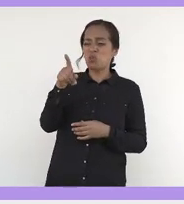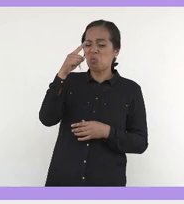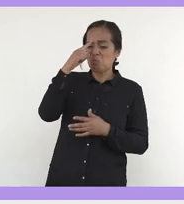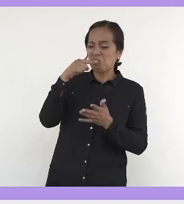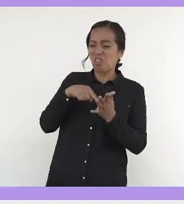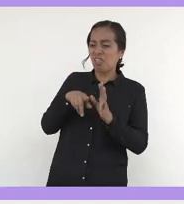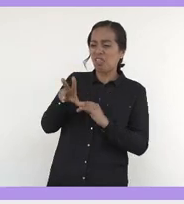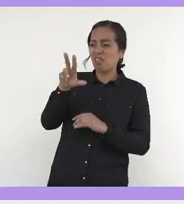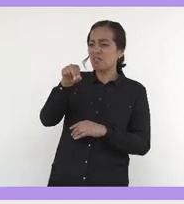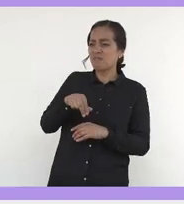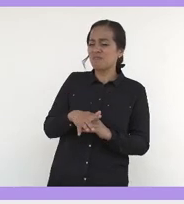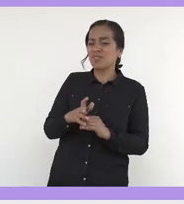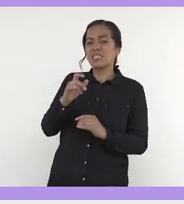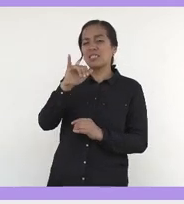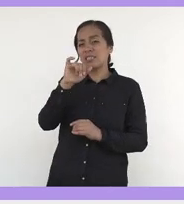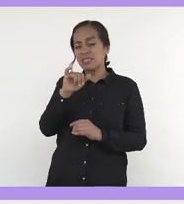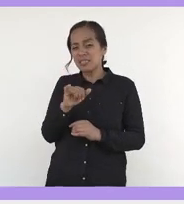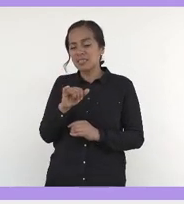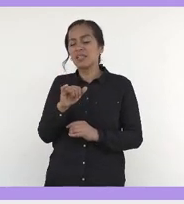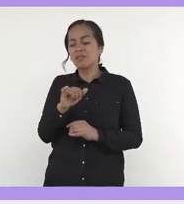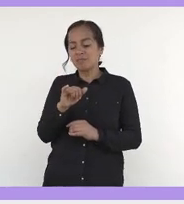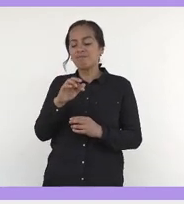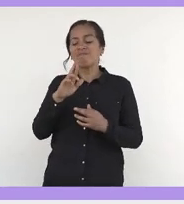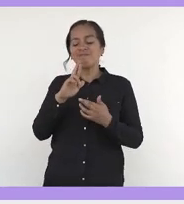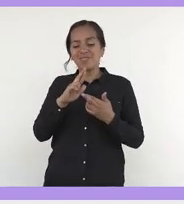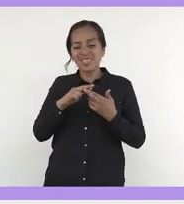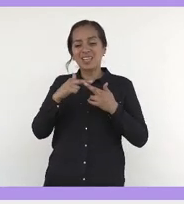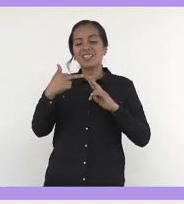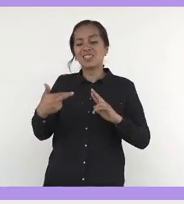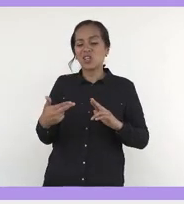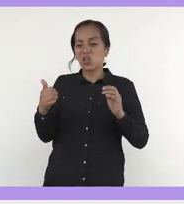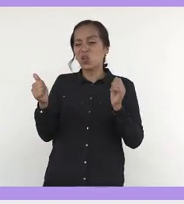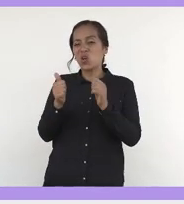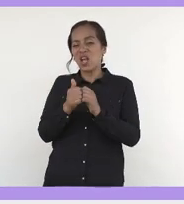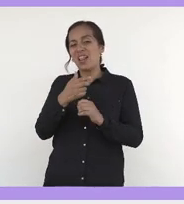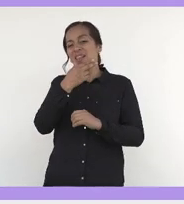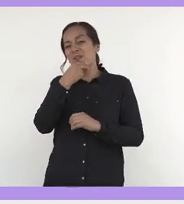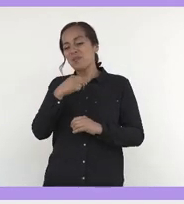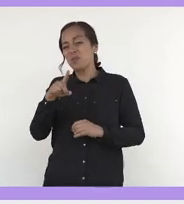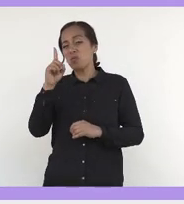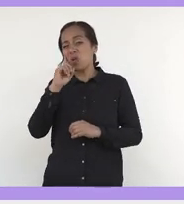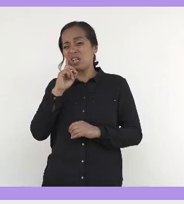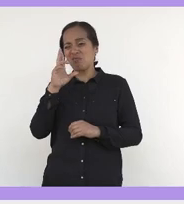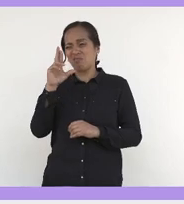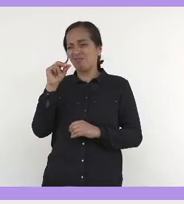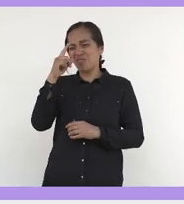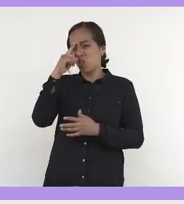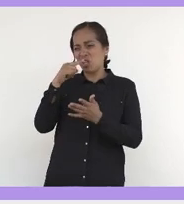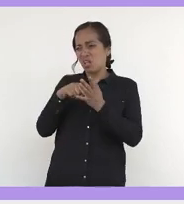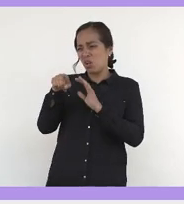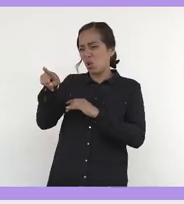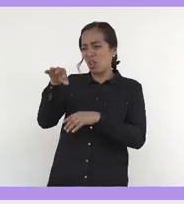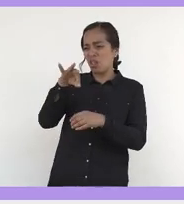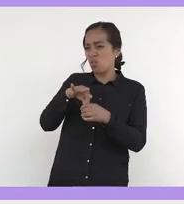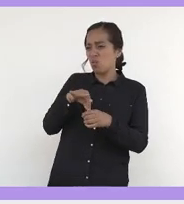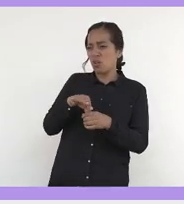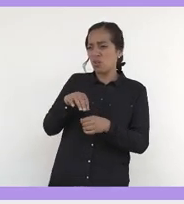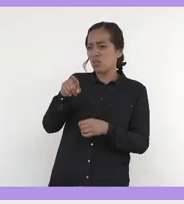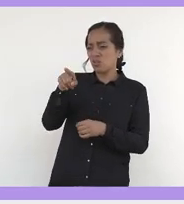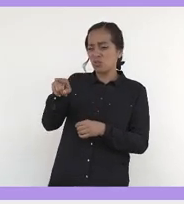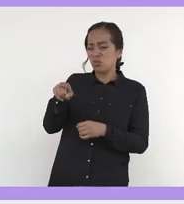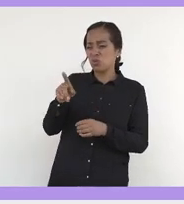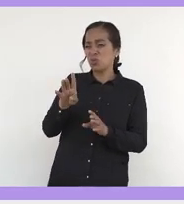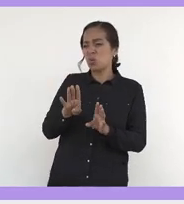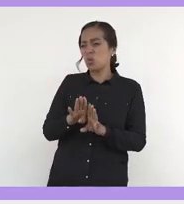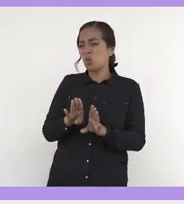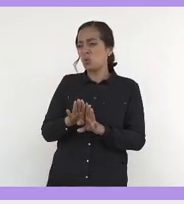extra de No te creo y sí tiene que ver vilmente con el género No no te creo que vas a aguantar no te creo que cuando te